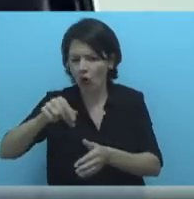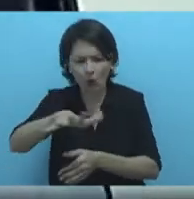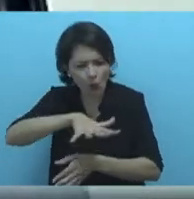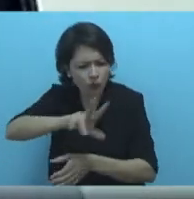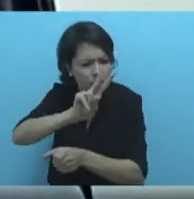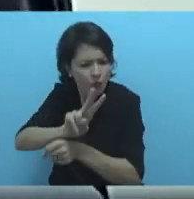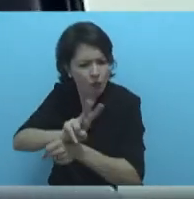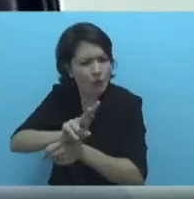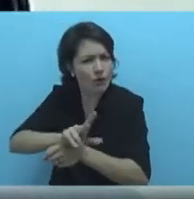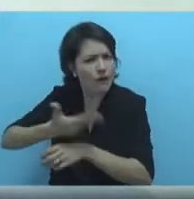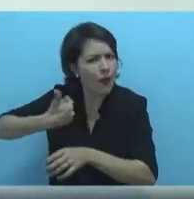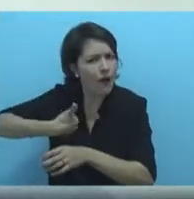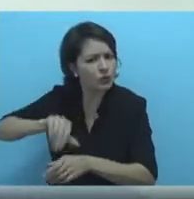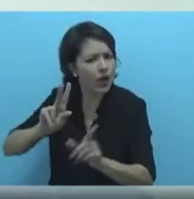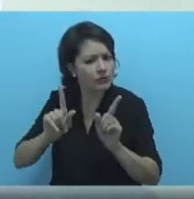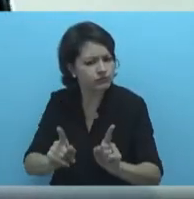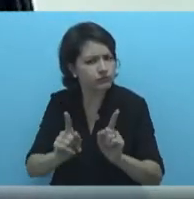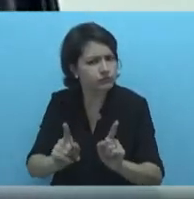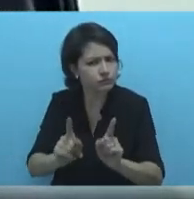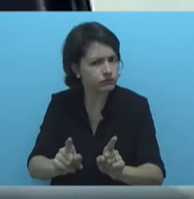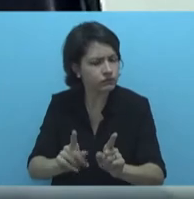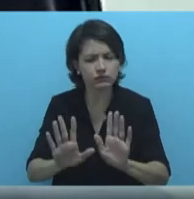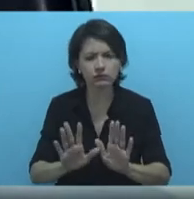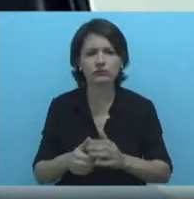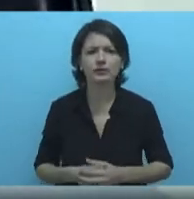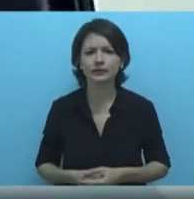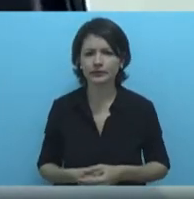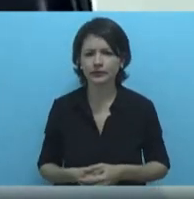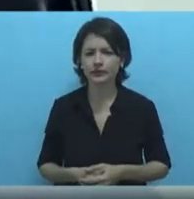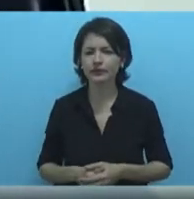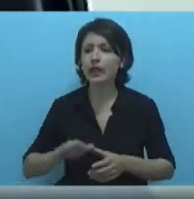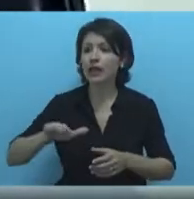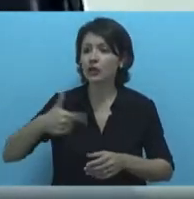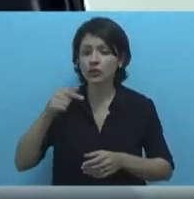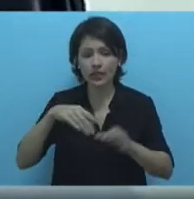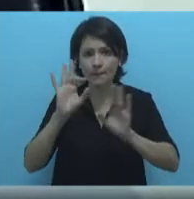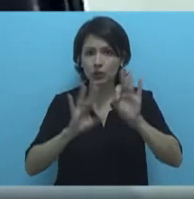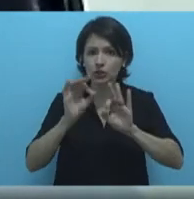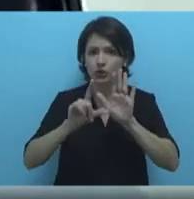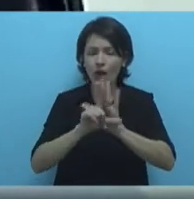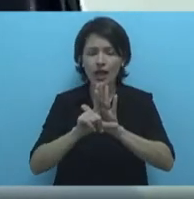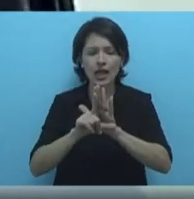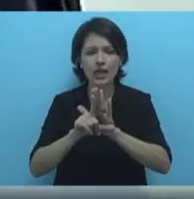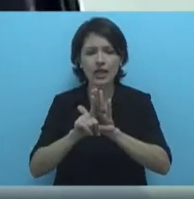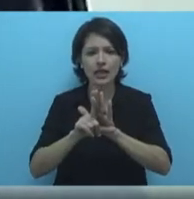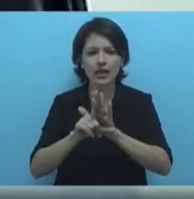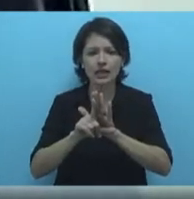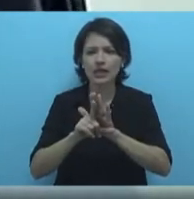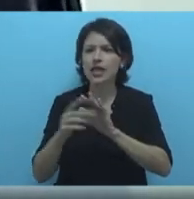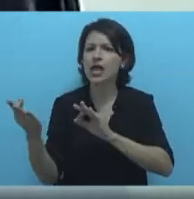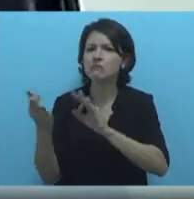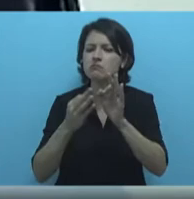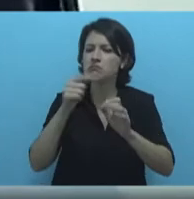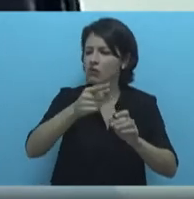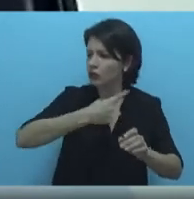organización civil ha hecho que este proyecto llegue a la cámara de diputados y que hoy todos